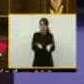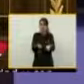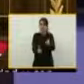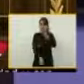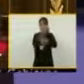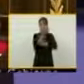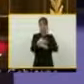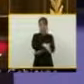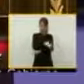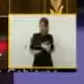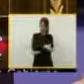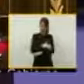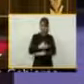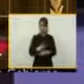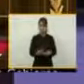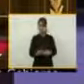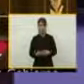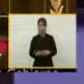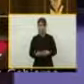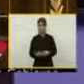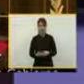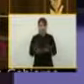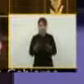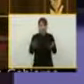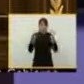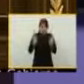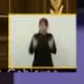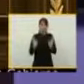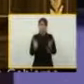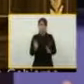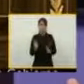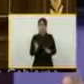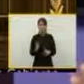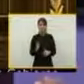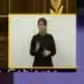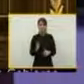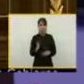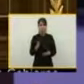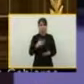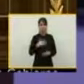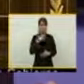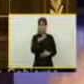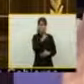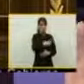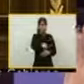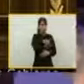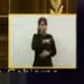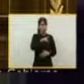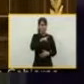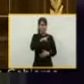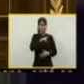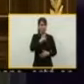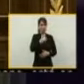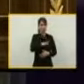introducir unha fórmula híbrida, vergonzosa, do contrato único de Ciudadanos, facendo, tires laboralista tamén,